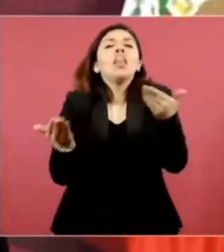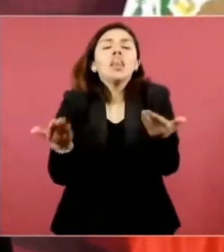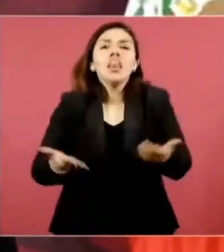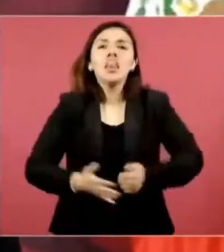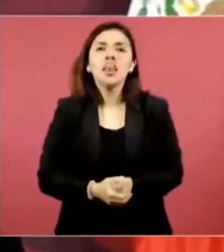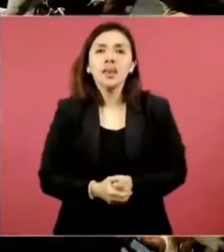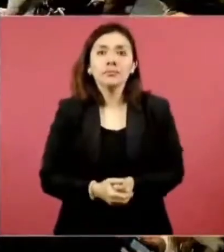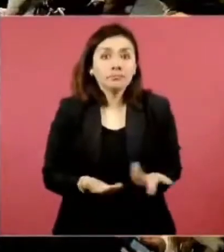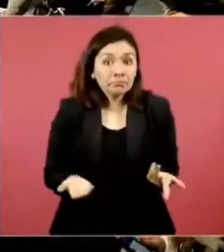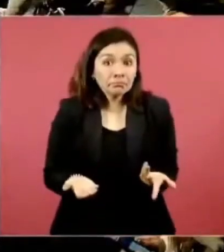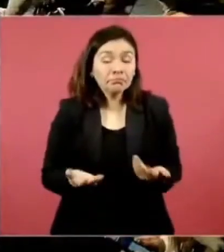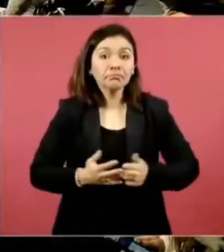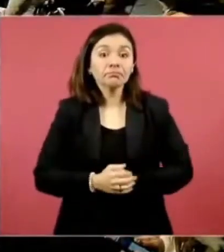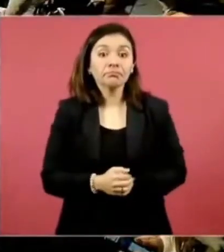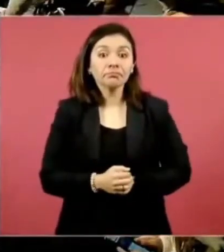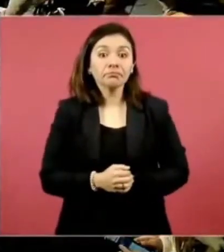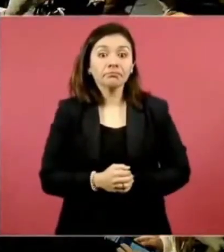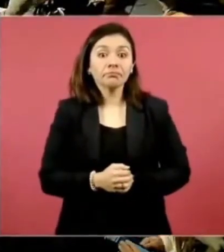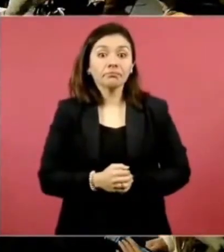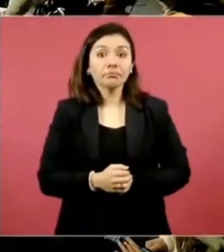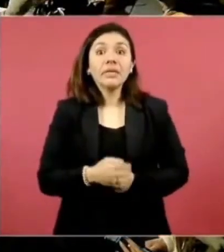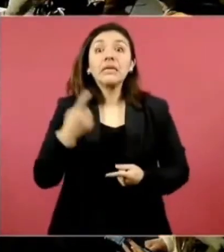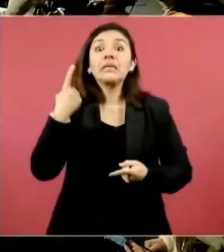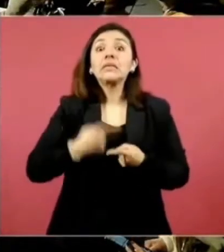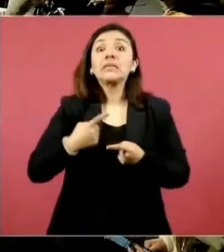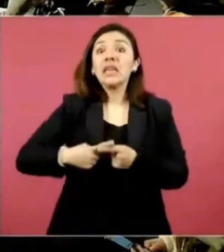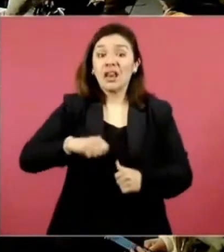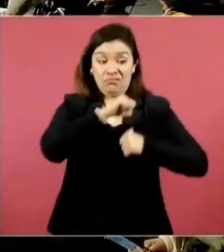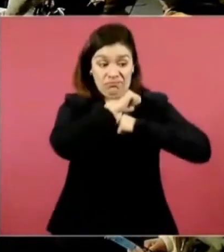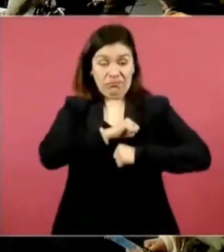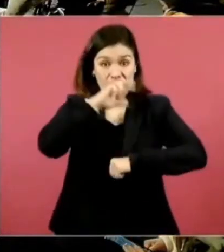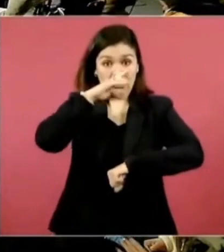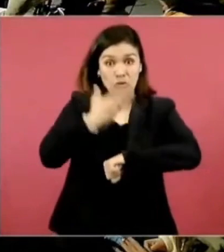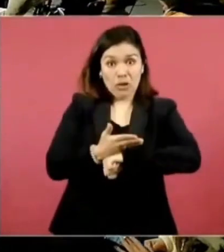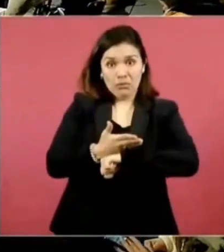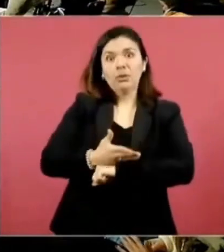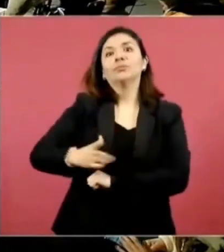Entonces, ¿quién se tiene que hacer cargo? El Estado.